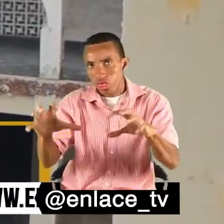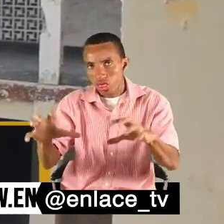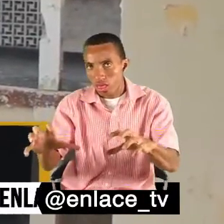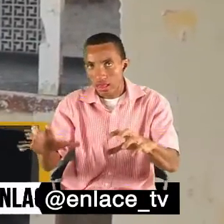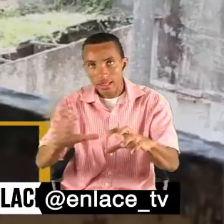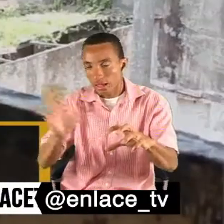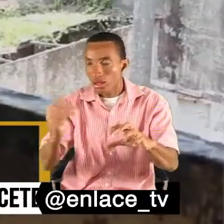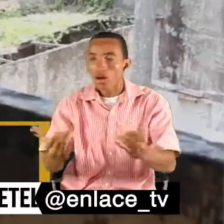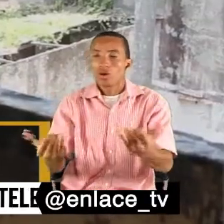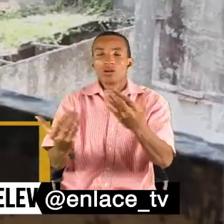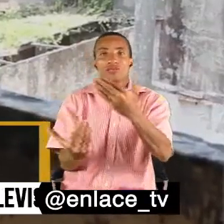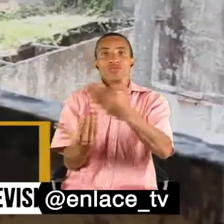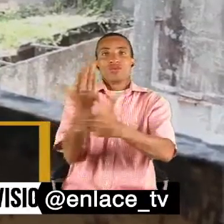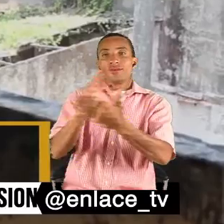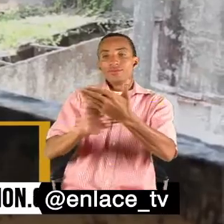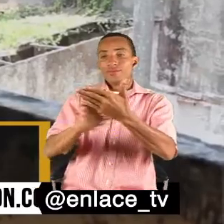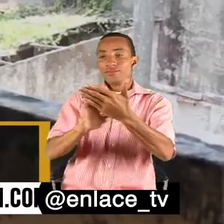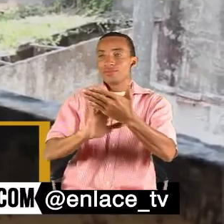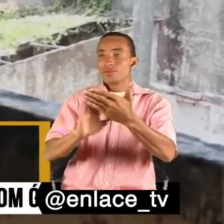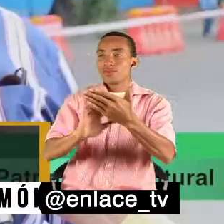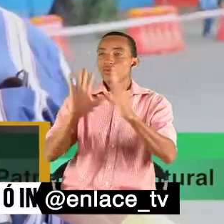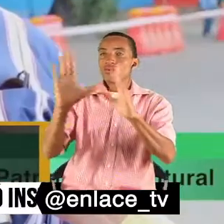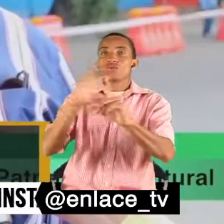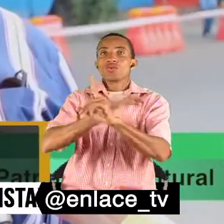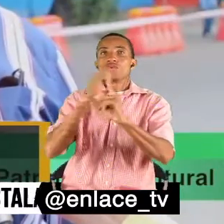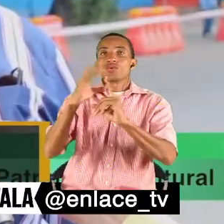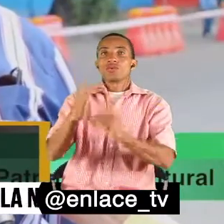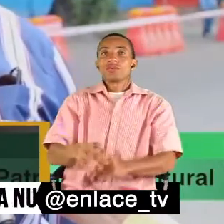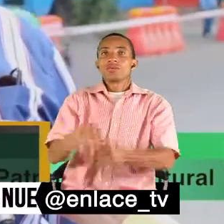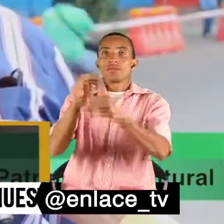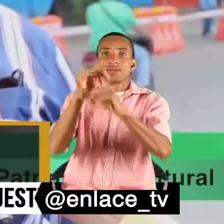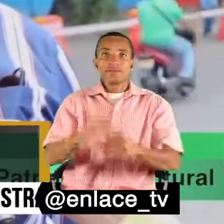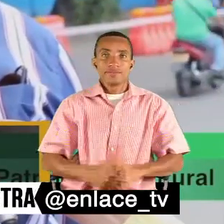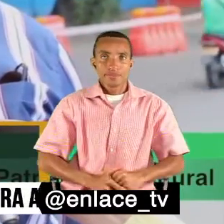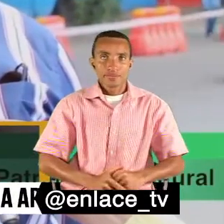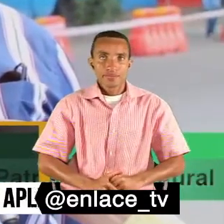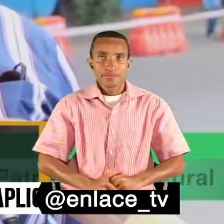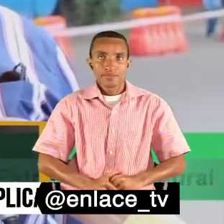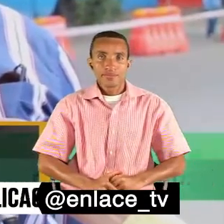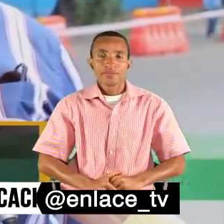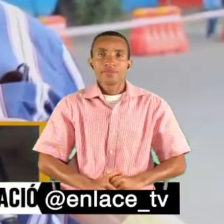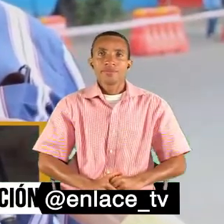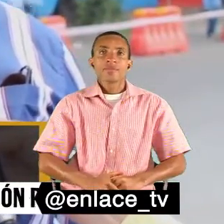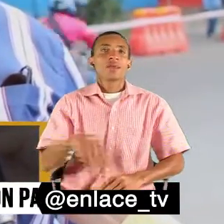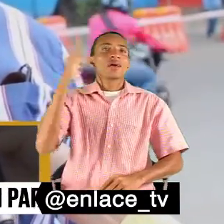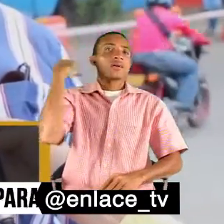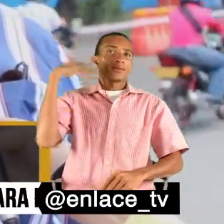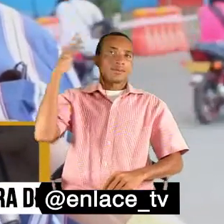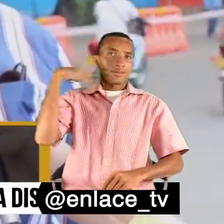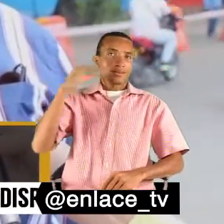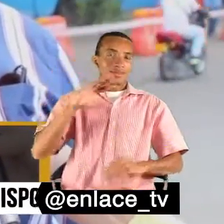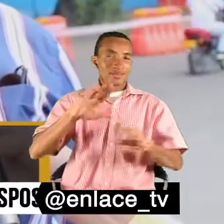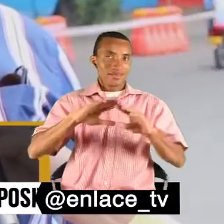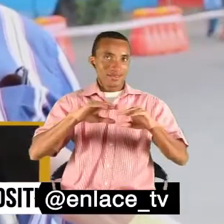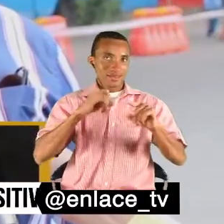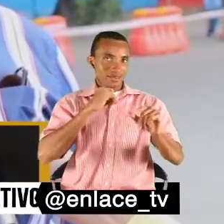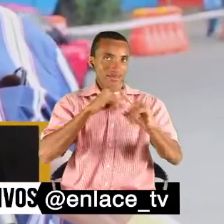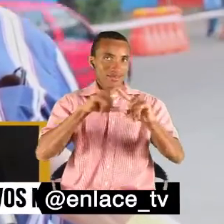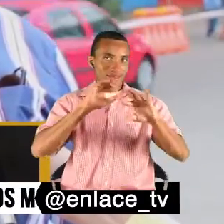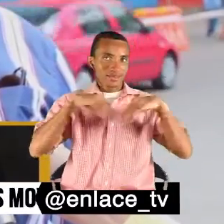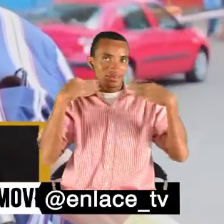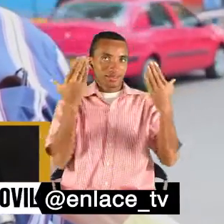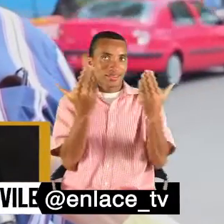este bien de interés cultural para Barranca Bermeja. Reparaciones locativas que se están dando en la antigua Escuela Normal de Señoritas, un bien